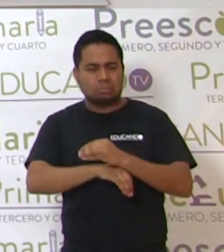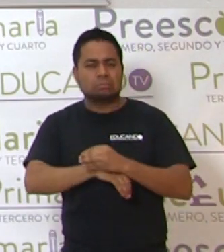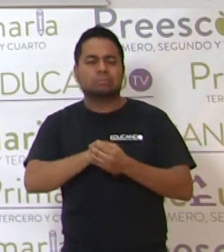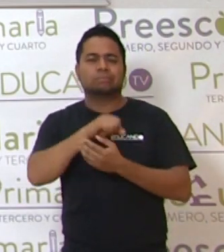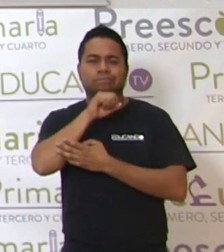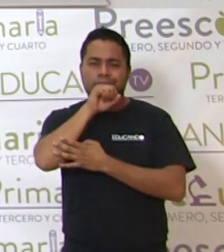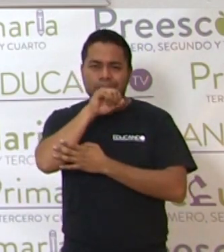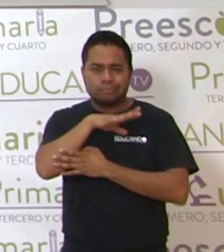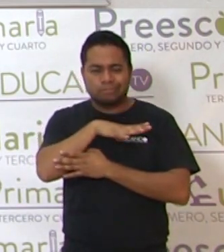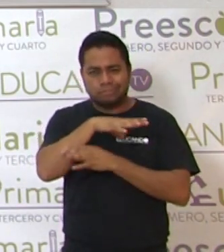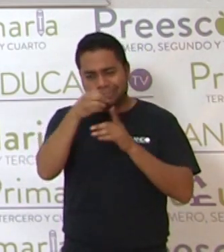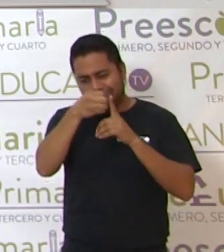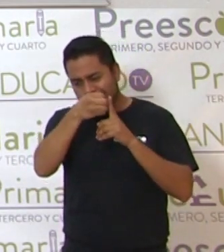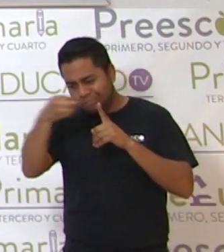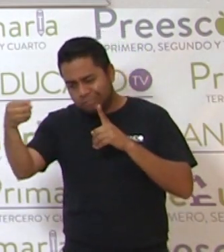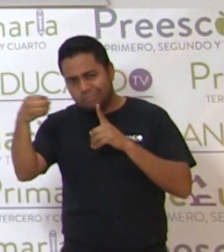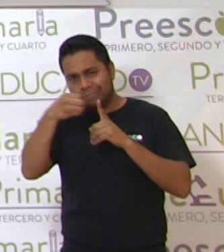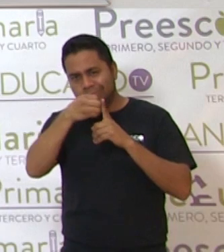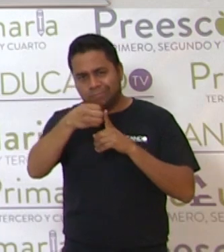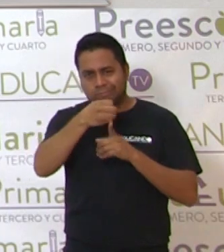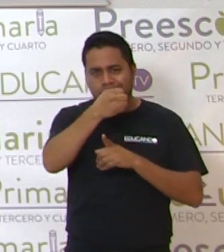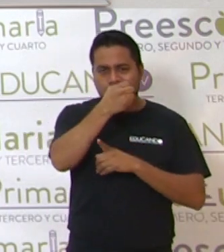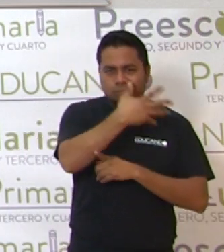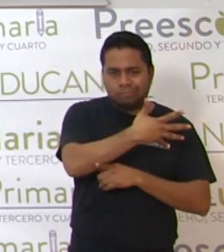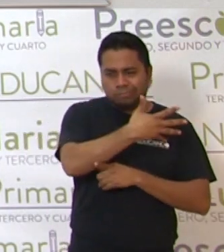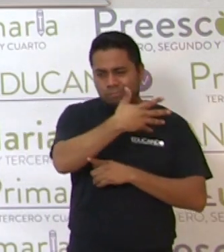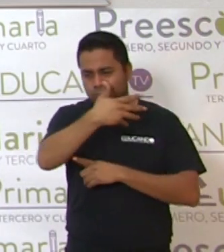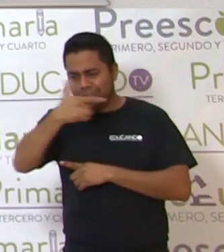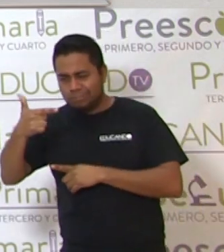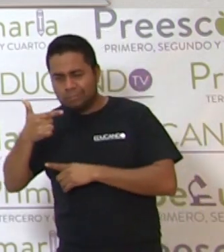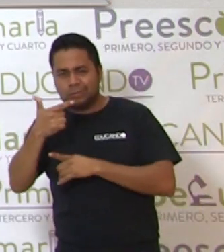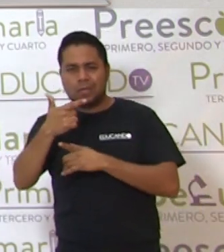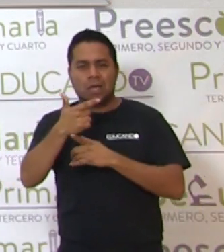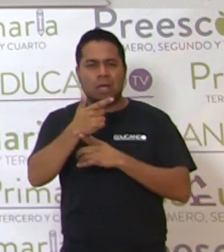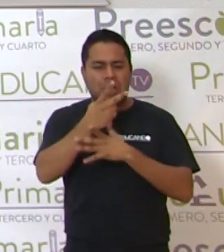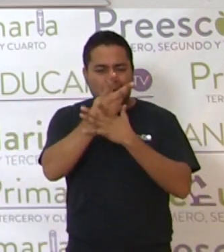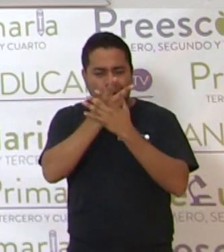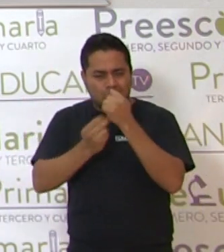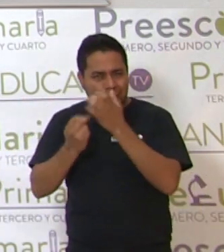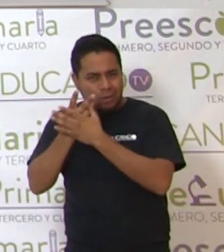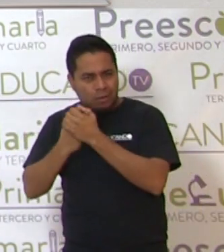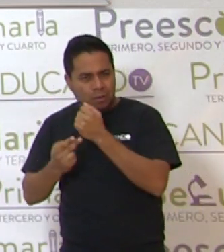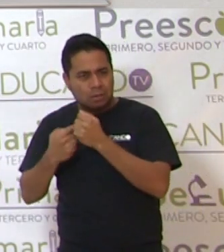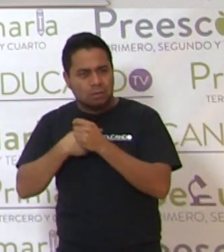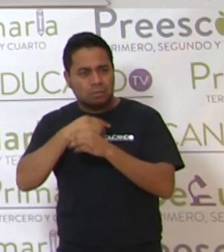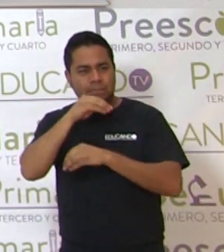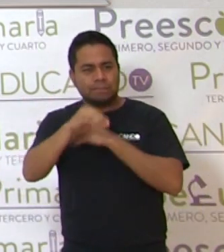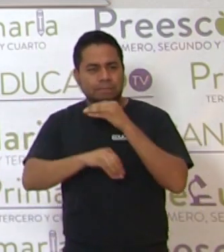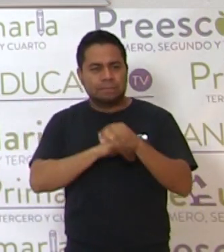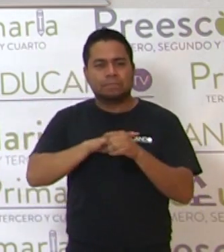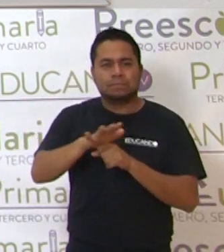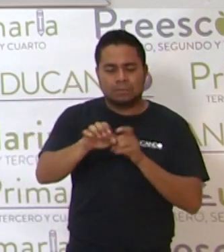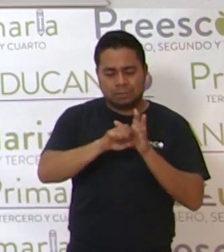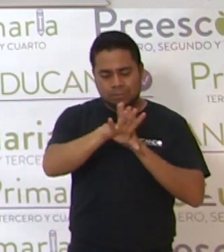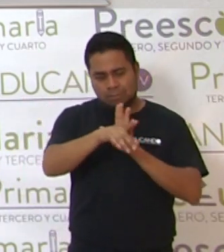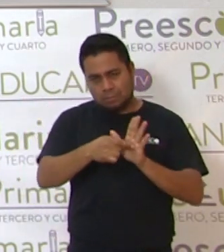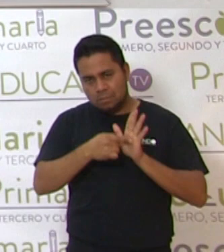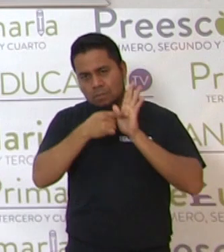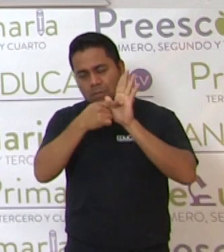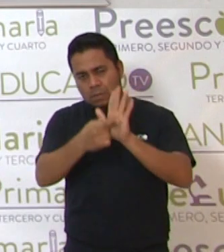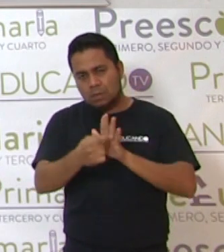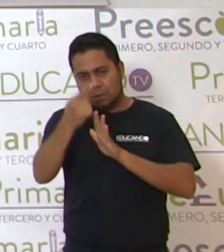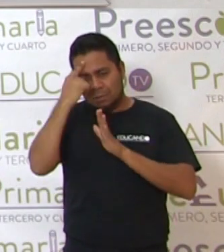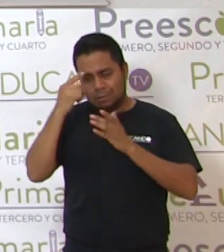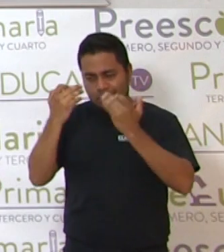regular líneas entre 5 y 7 sílabas. ¿Sí? Aquí te traigo unos ejemplos